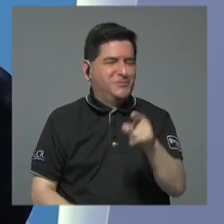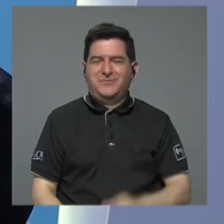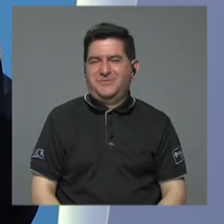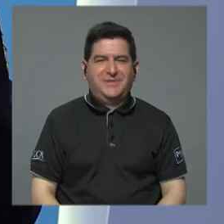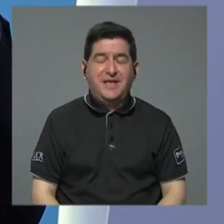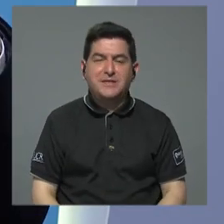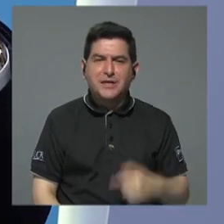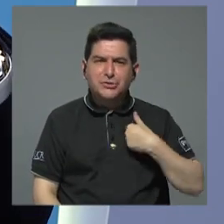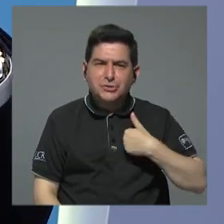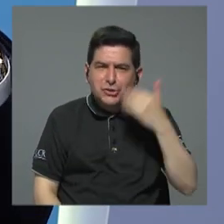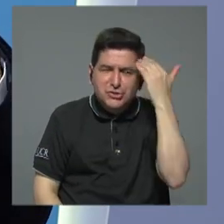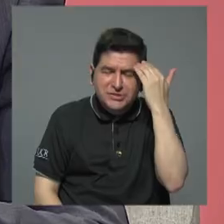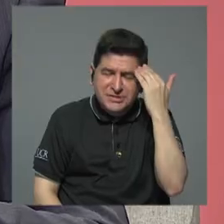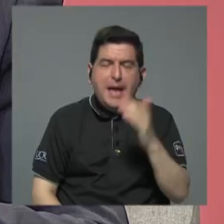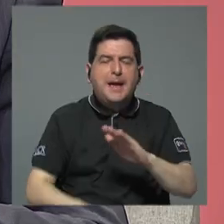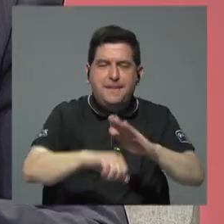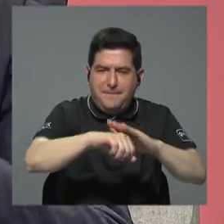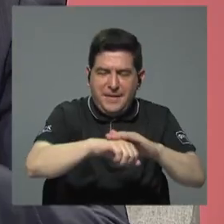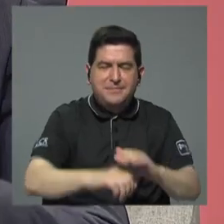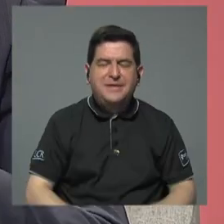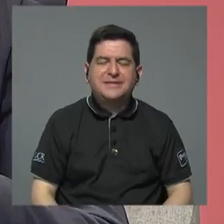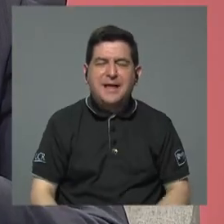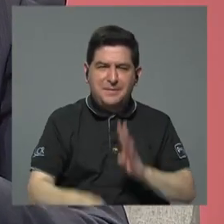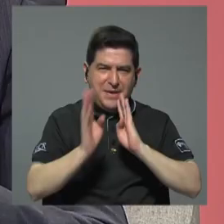Yo sé que eso no les interesa. Yo sé que a usted, perdón, pero José María. Pero hablemos de economía.